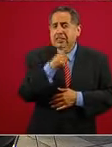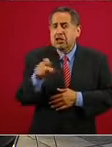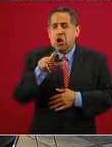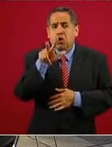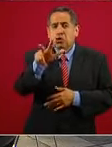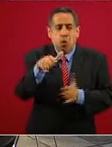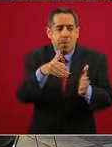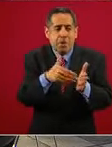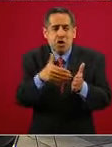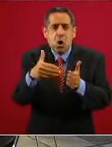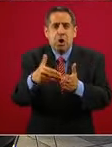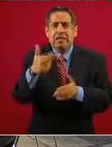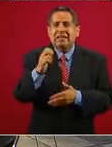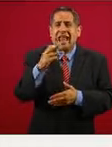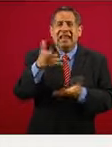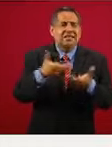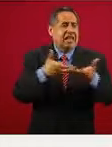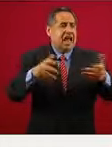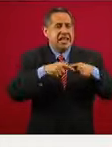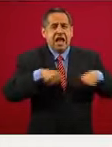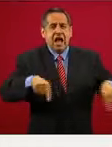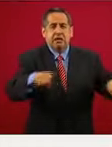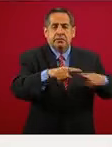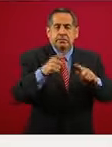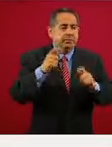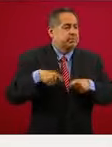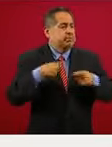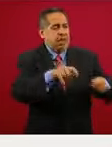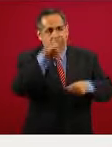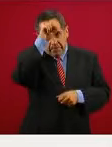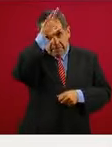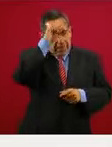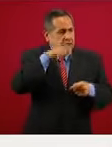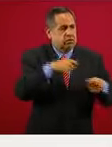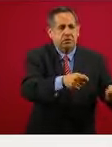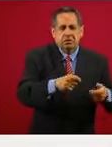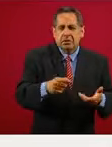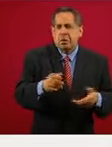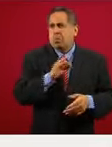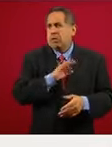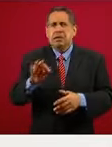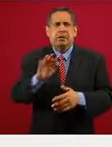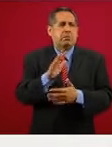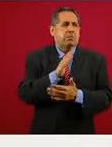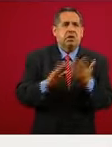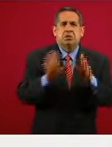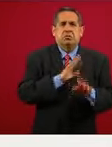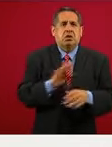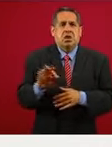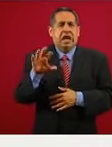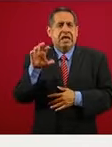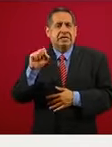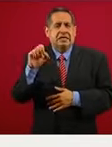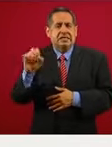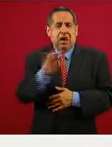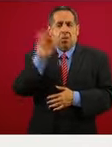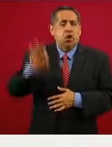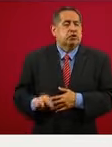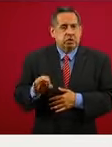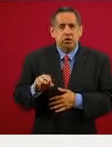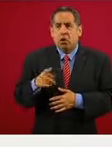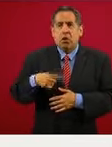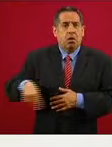hectáreas para la explotación minera, el equivalente al 60% del